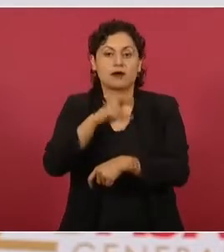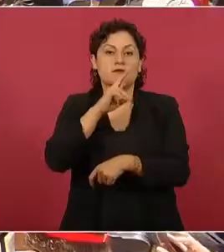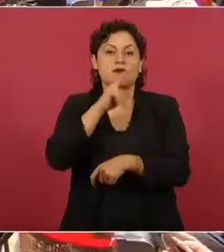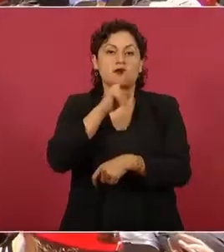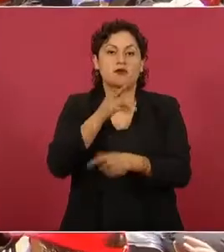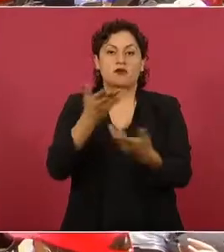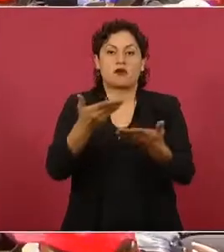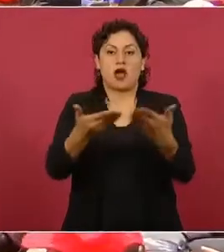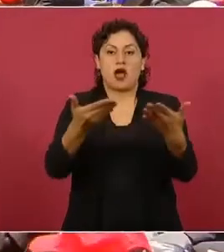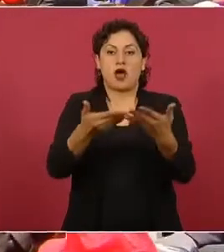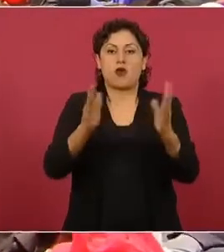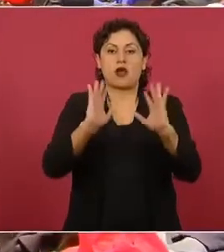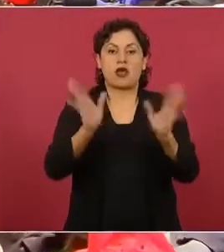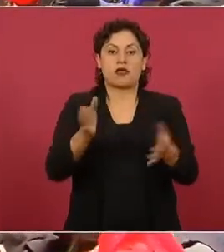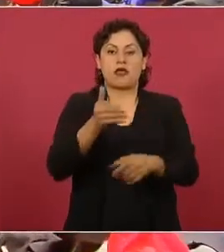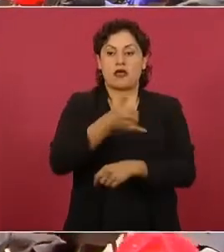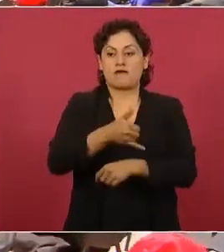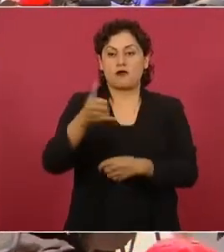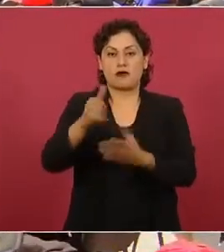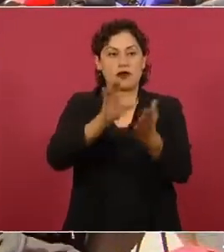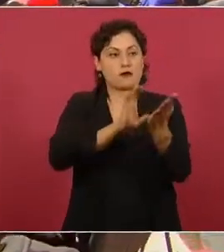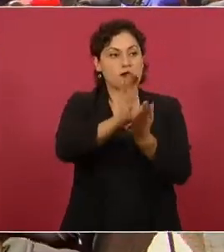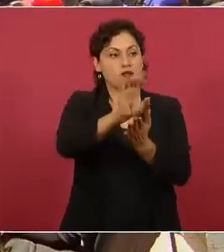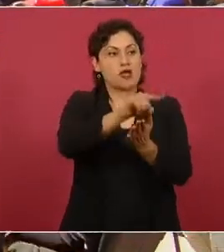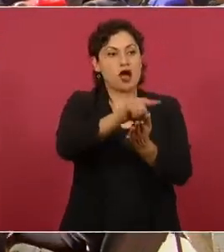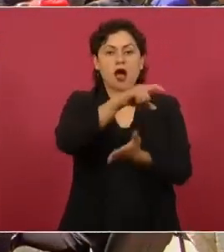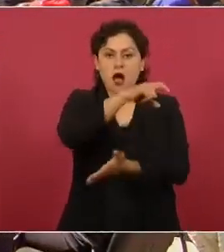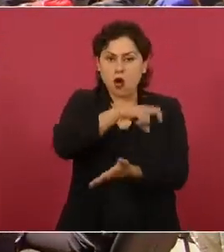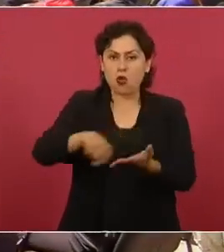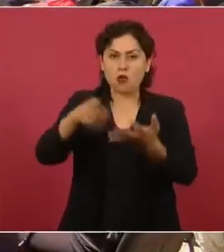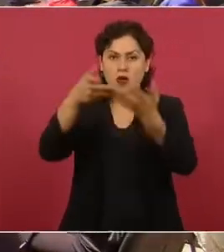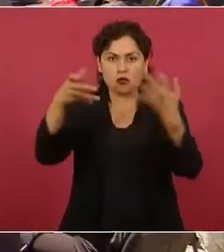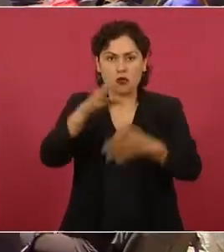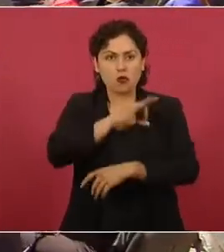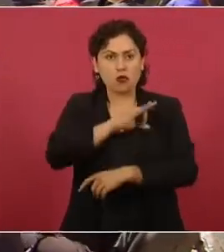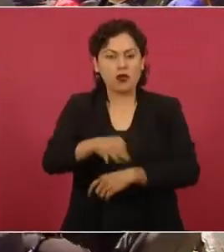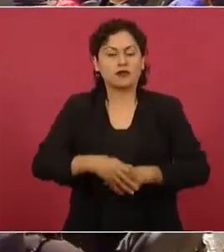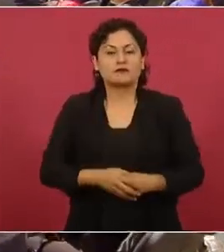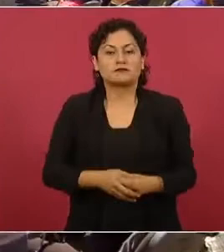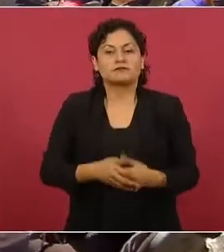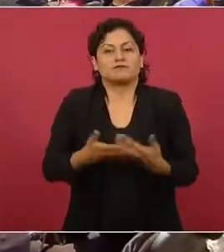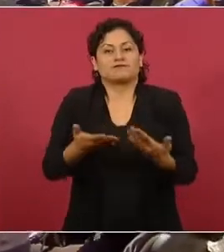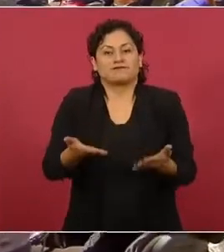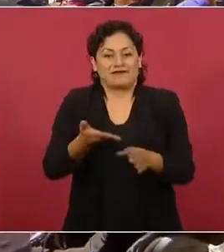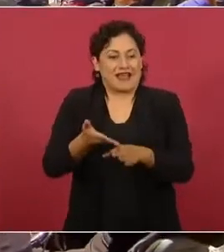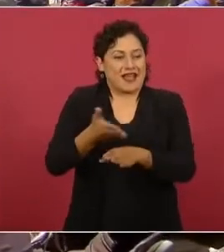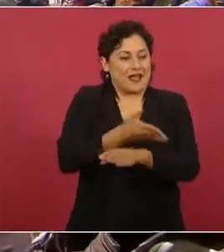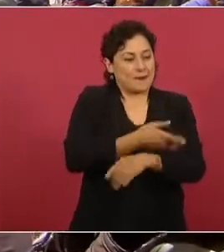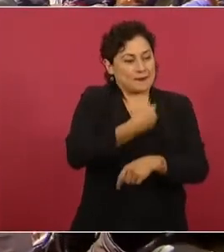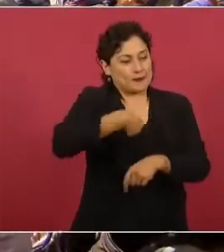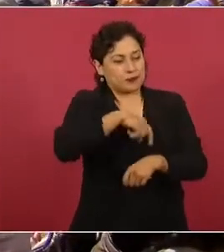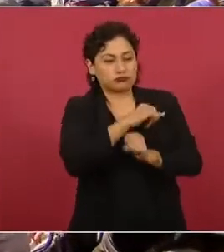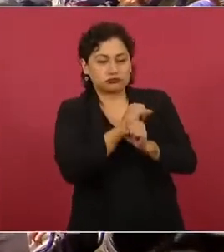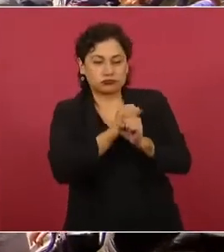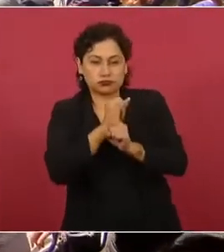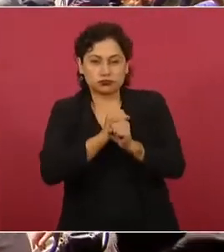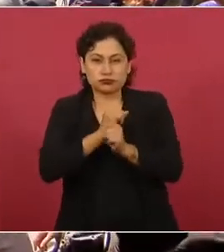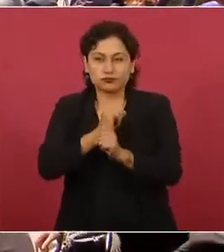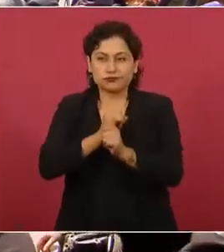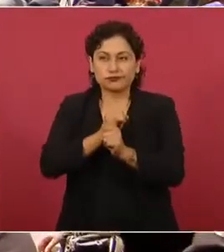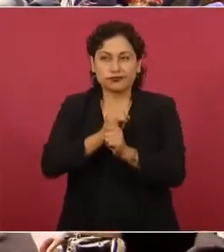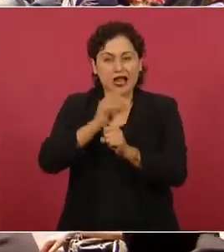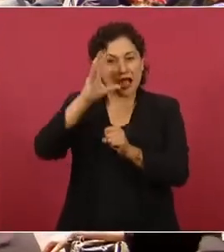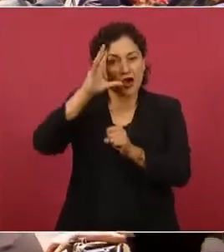forma propia con el crédito Infonavit. Y entendimos finalmente que la vivienda por sí sola y conceptualizada por sí sola es un